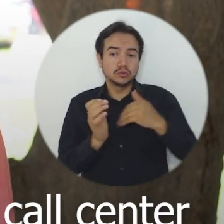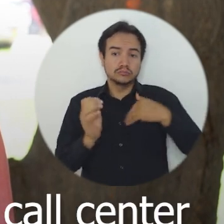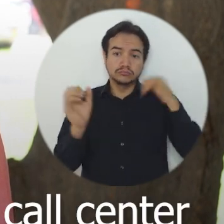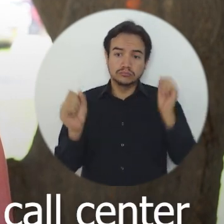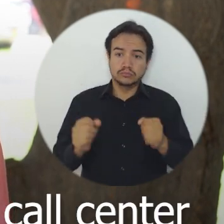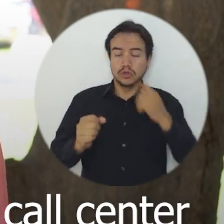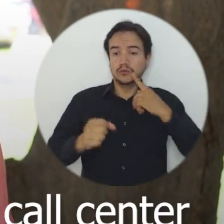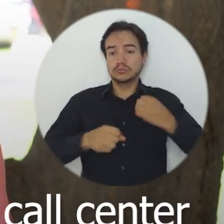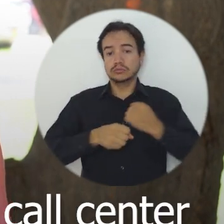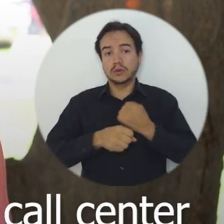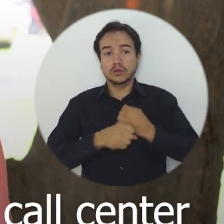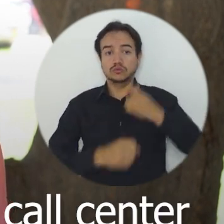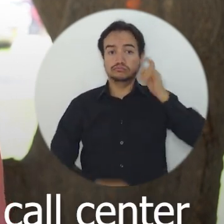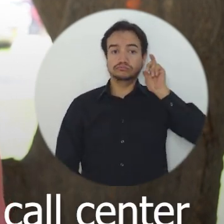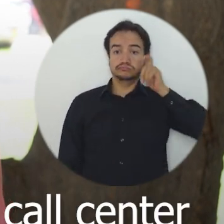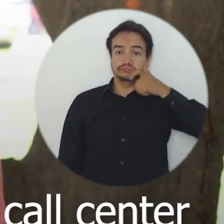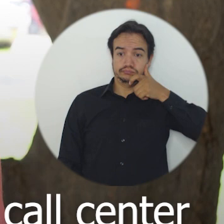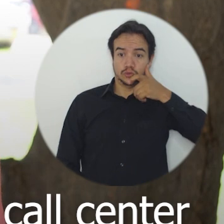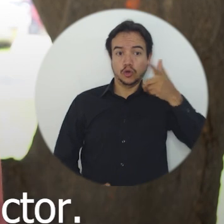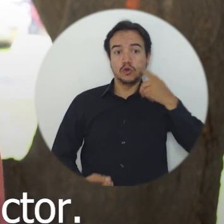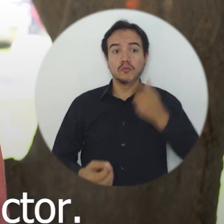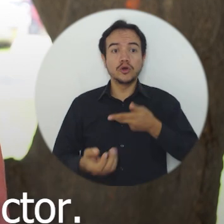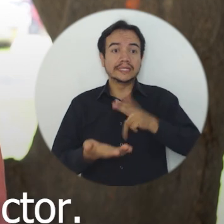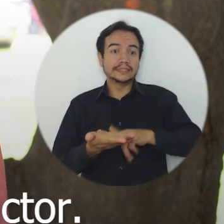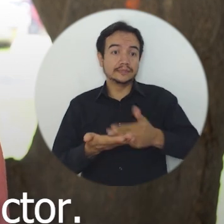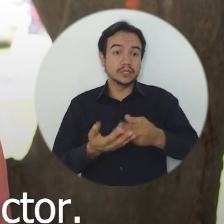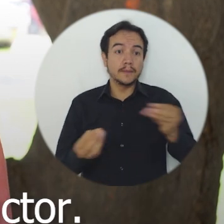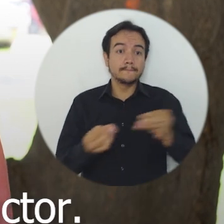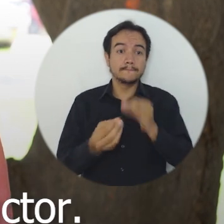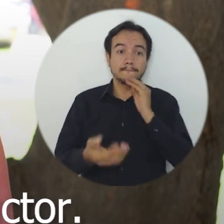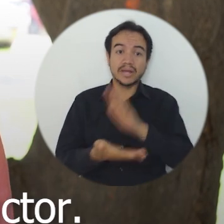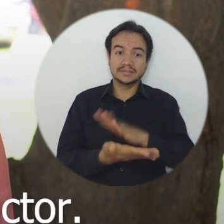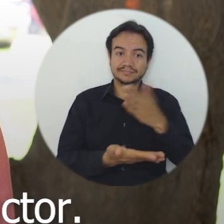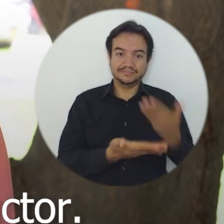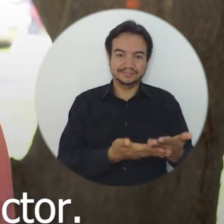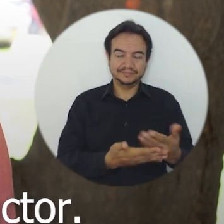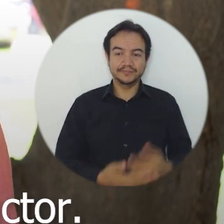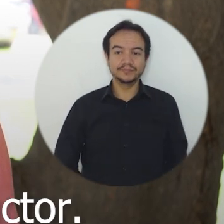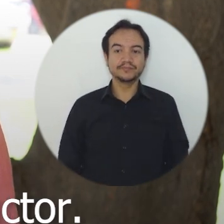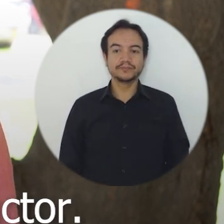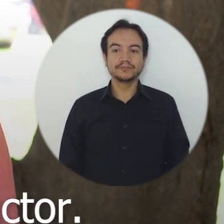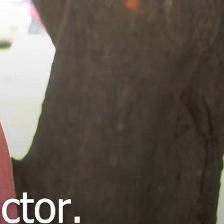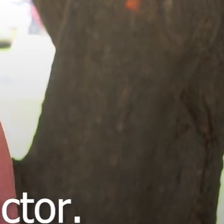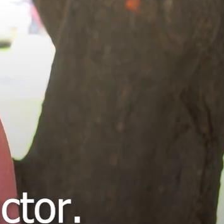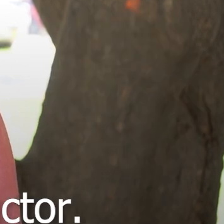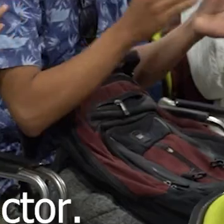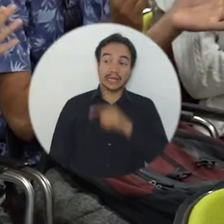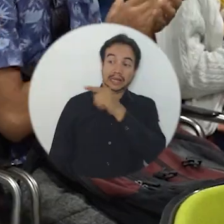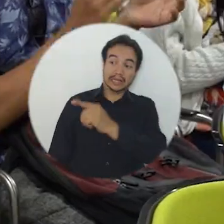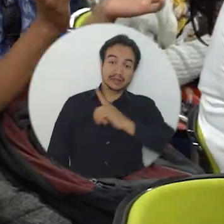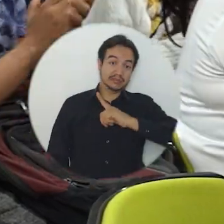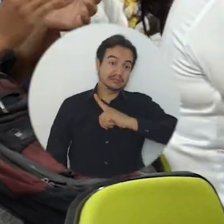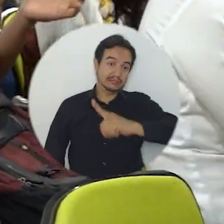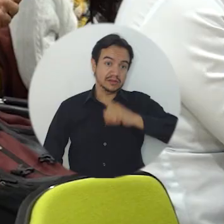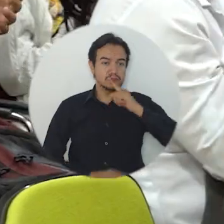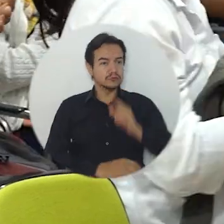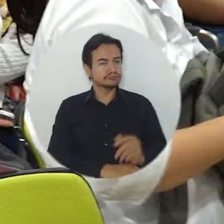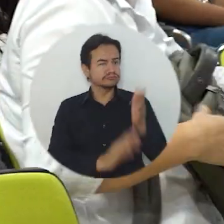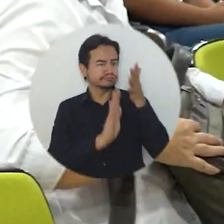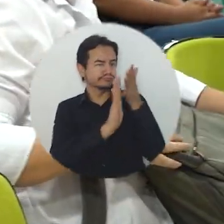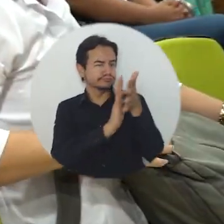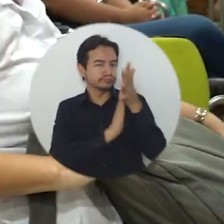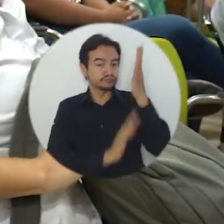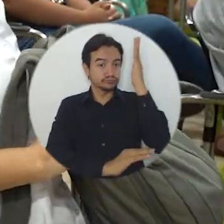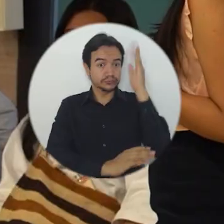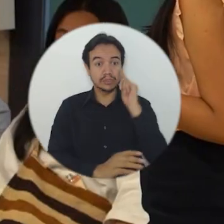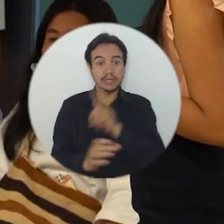For example, I work in a call center as an interpreter and translator. En una charla liderada por